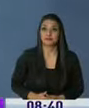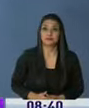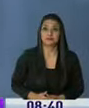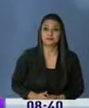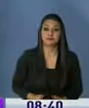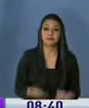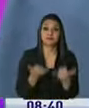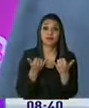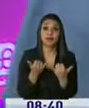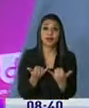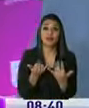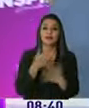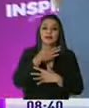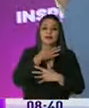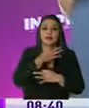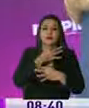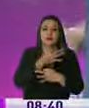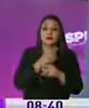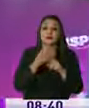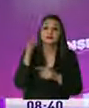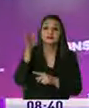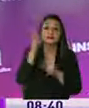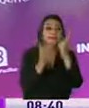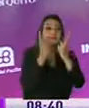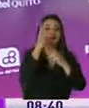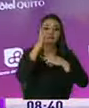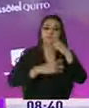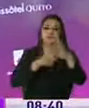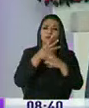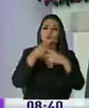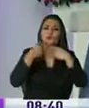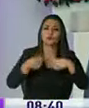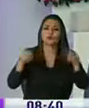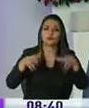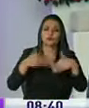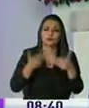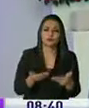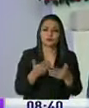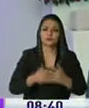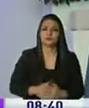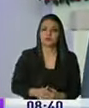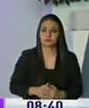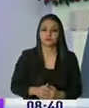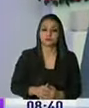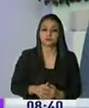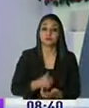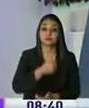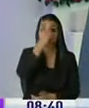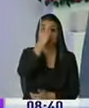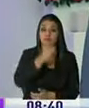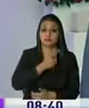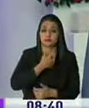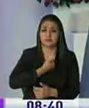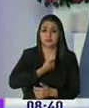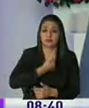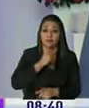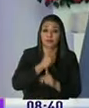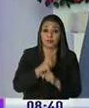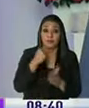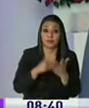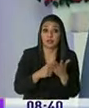Hoy mantiene su afición y recorre el mundo, también con un fuerte mensaje. Nosotros tomamos decisiones. Elegimos si